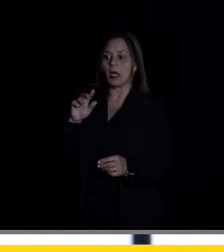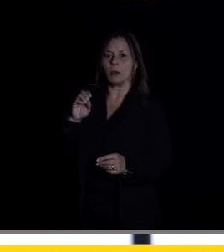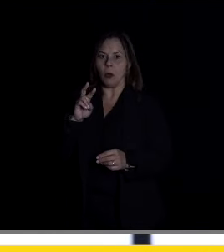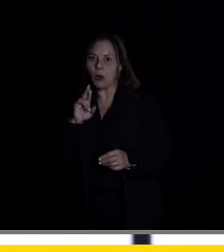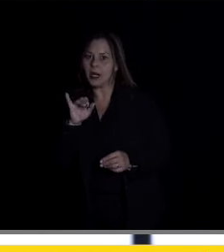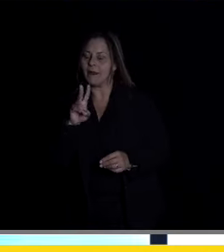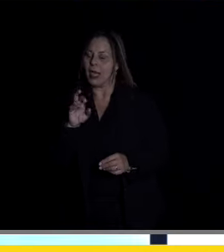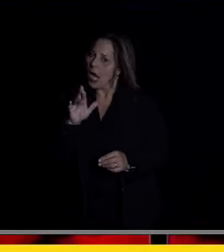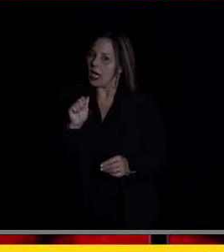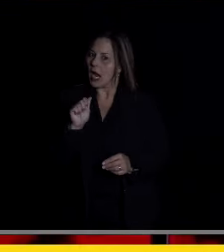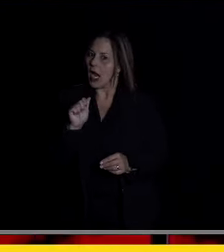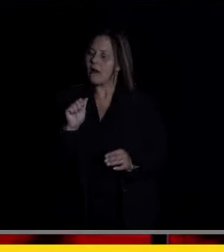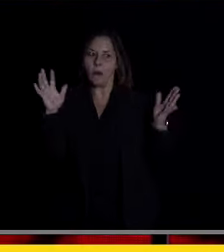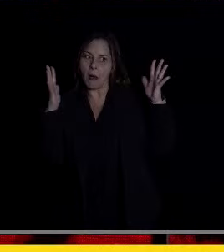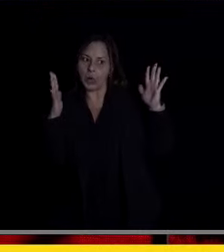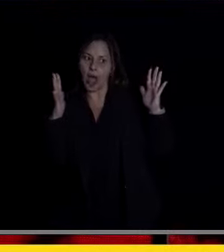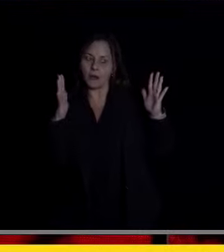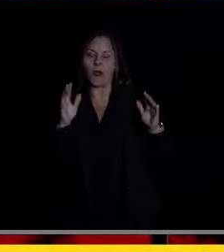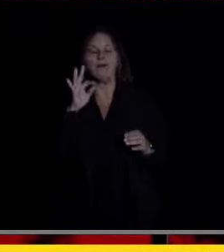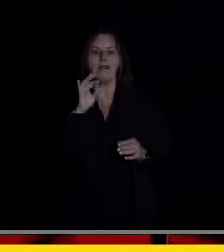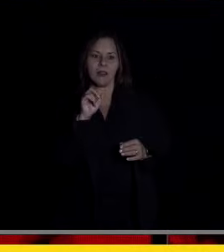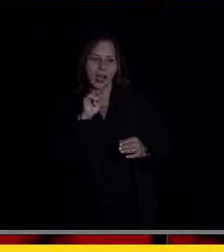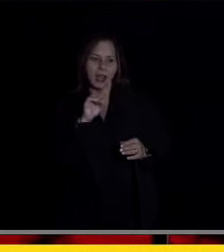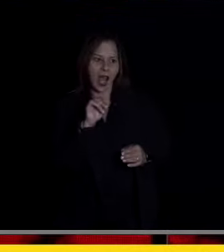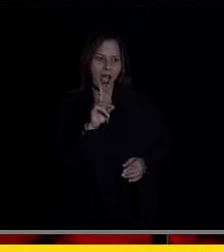un aplauso a don Víctor, Fernando Fernández,